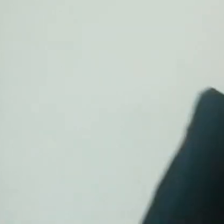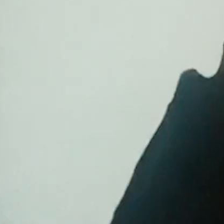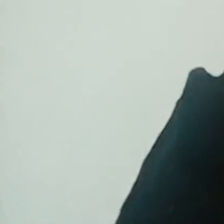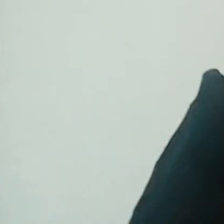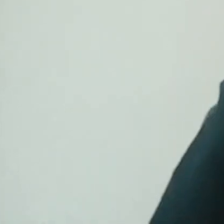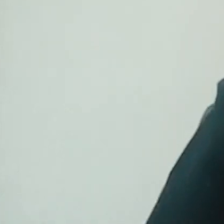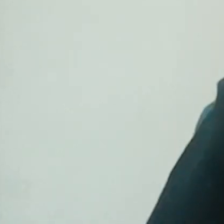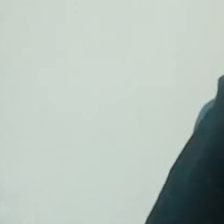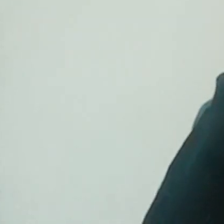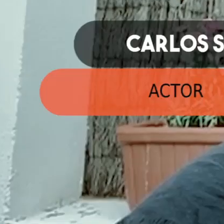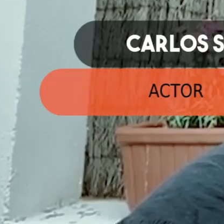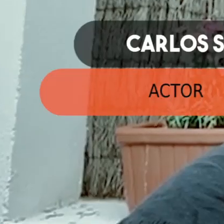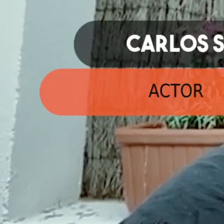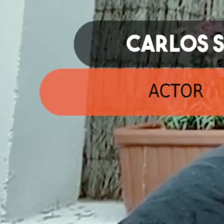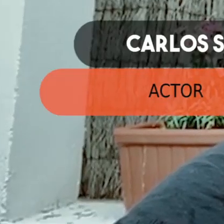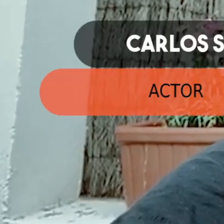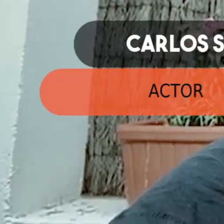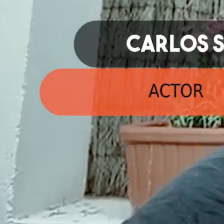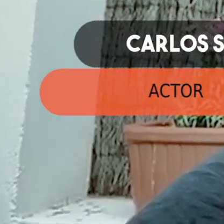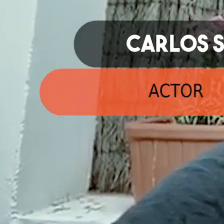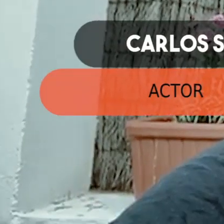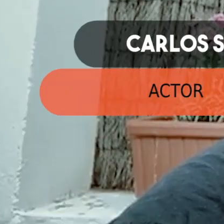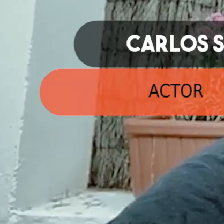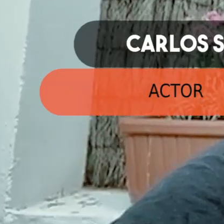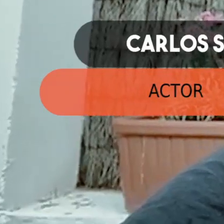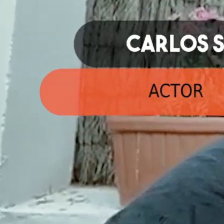oyes, llama. Si la oyes,